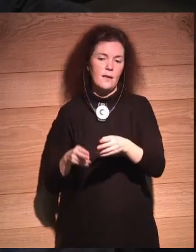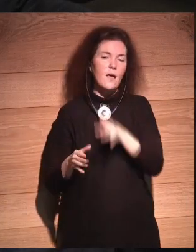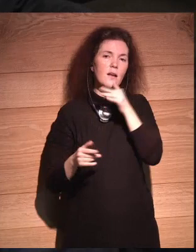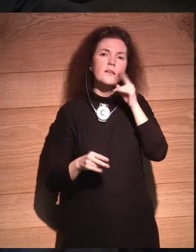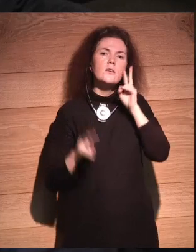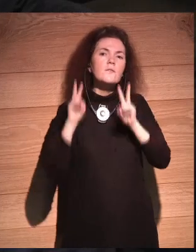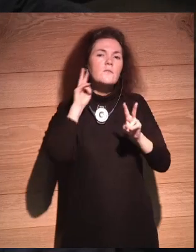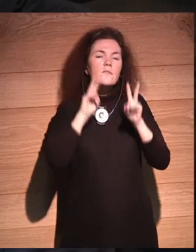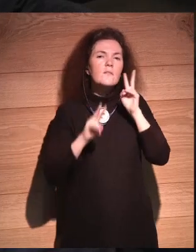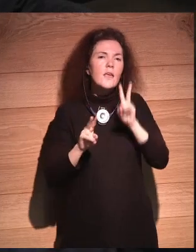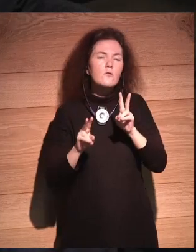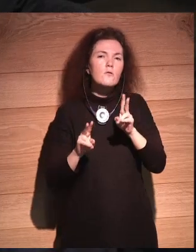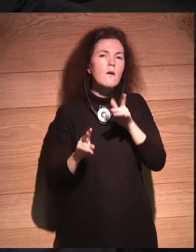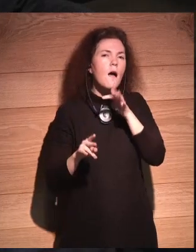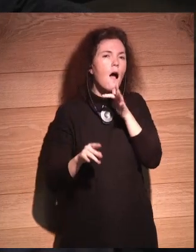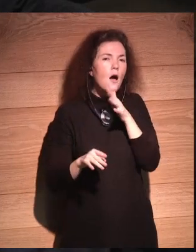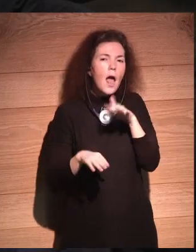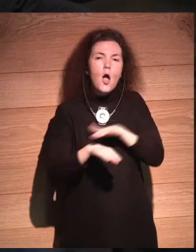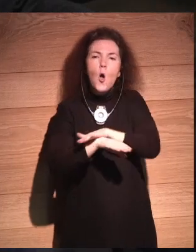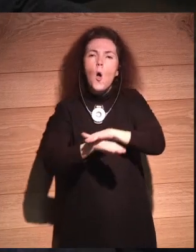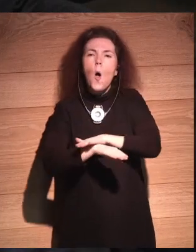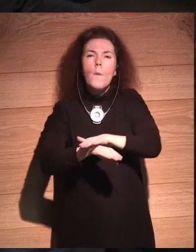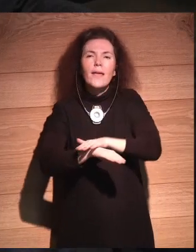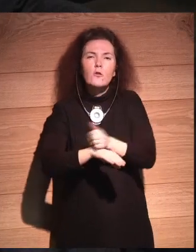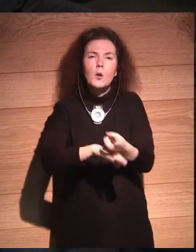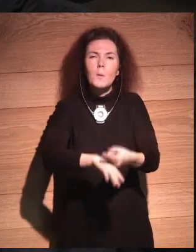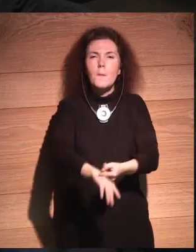viendo una oleada de gobiernos